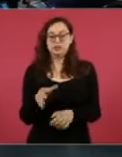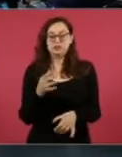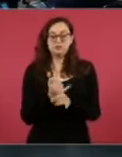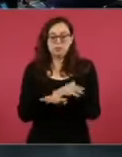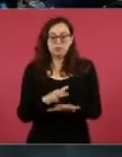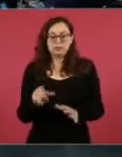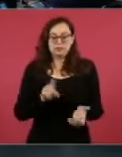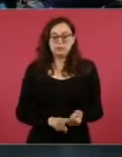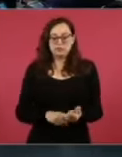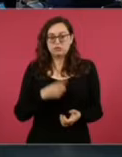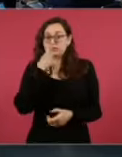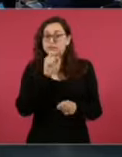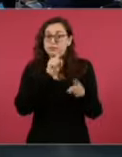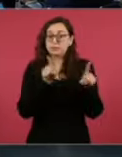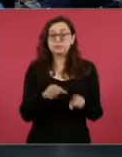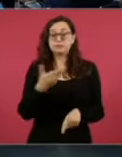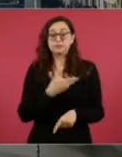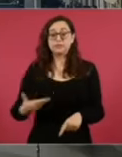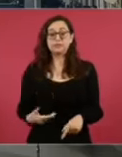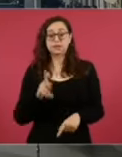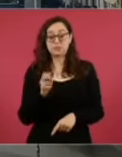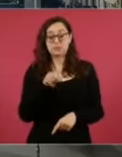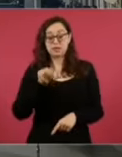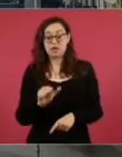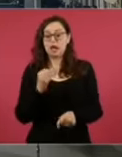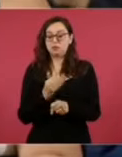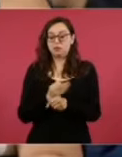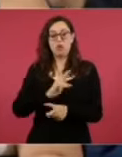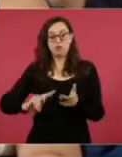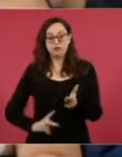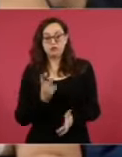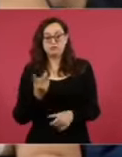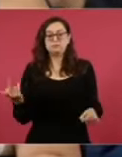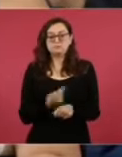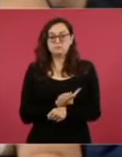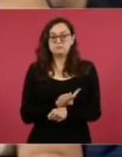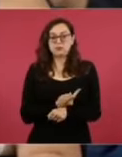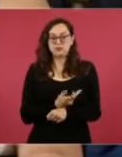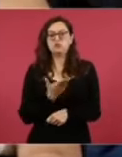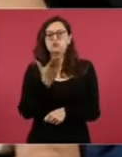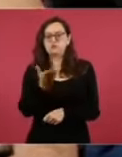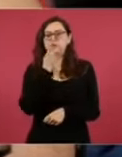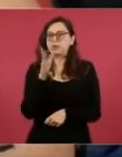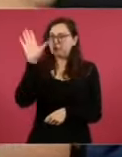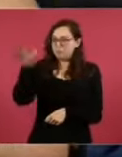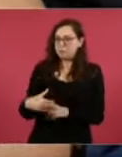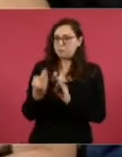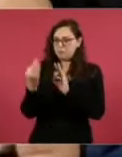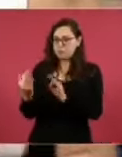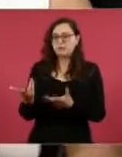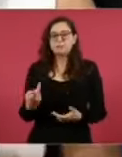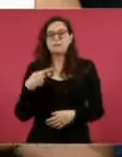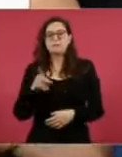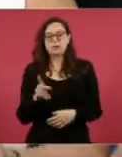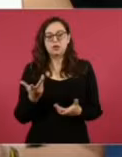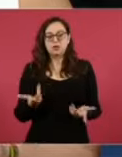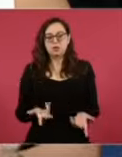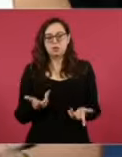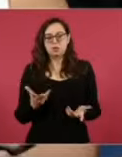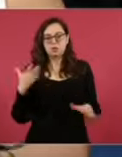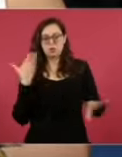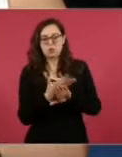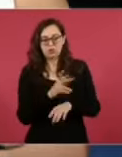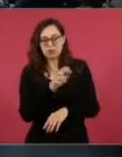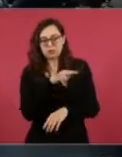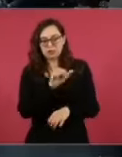Peña Nieto, ya se mencionaban a todos ellos. Ahora en este cuestionario se vuelve a decir, y por eso le pregunto qué va a pasar, cuando usted los invita a que declaren, pero ¿por qué no se había abierto una investigación y ya no había una